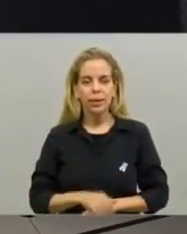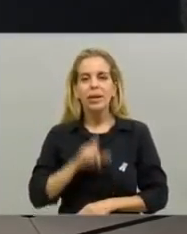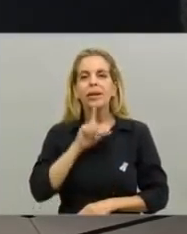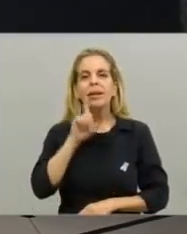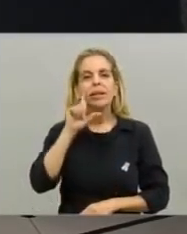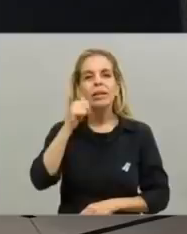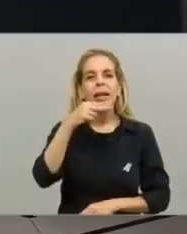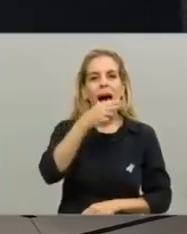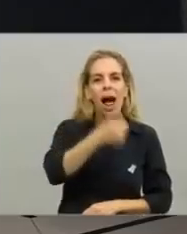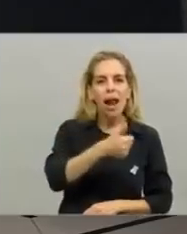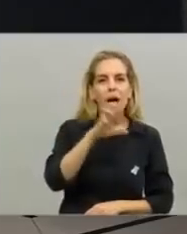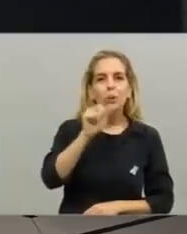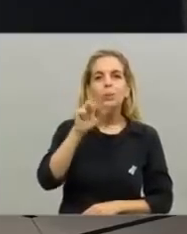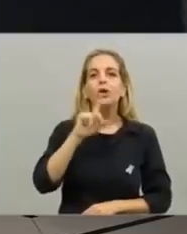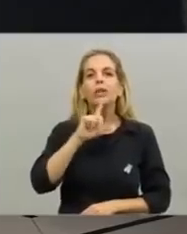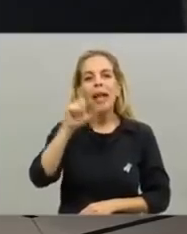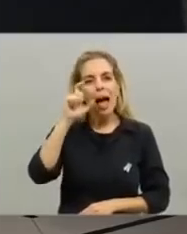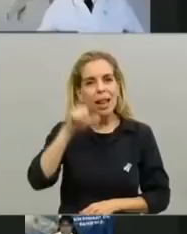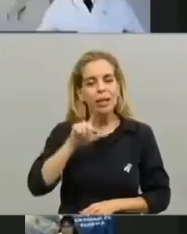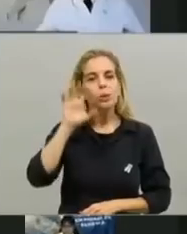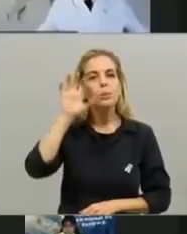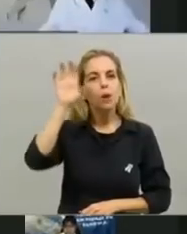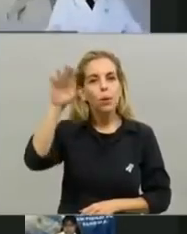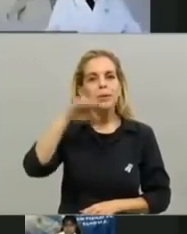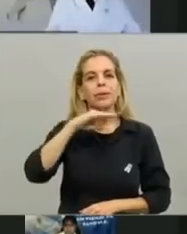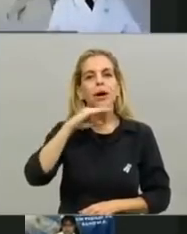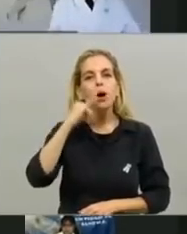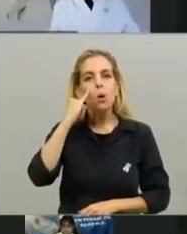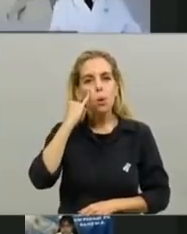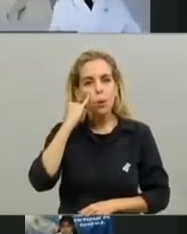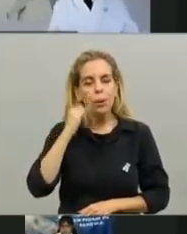Diana Valentina Portales de Jujuy.